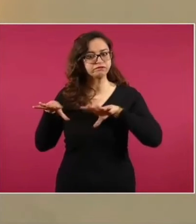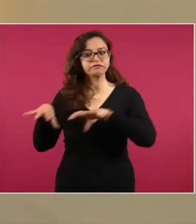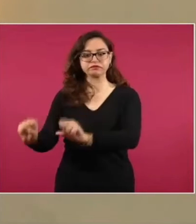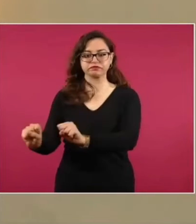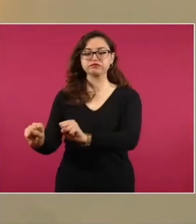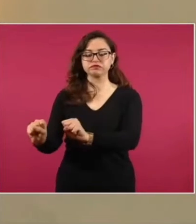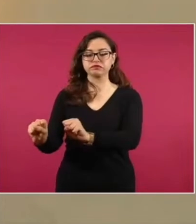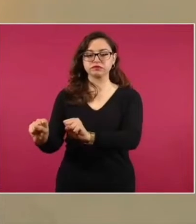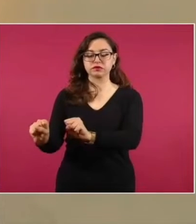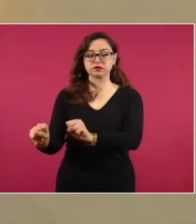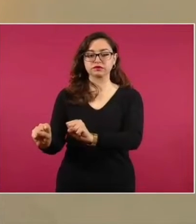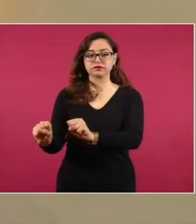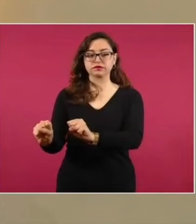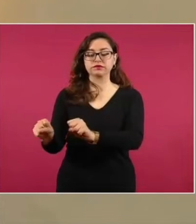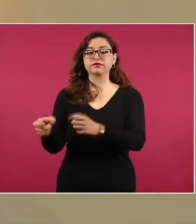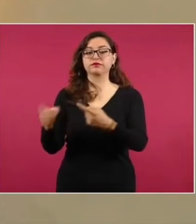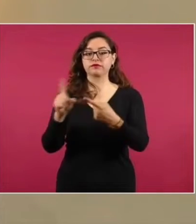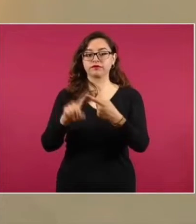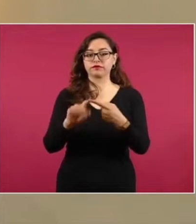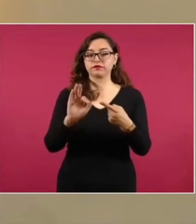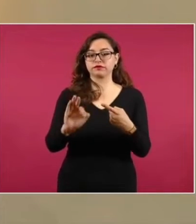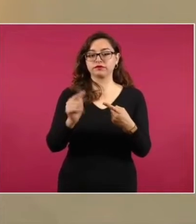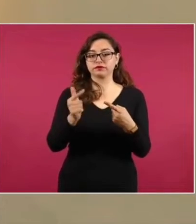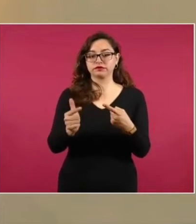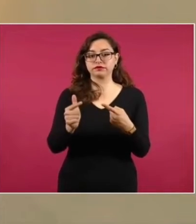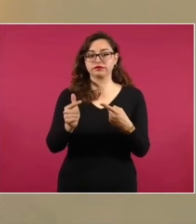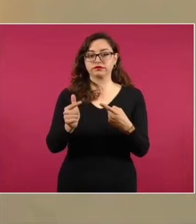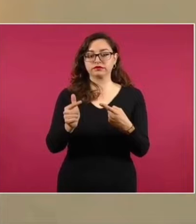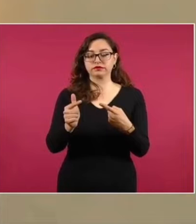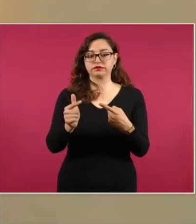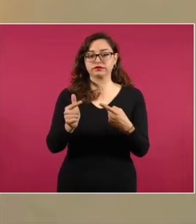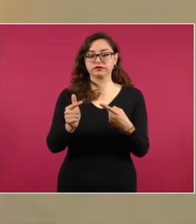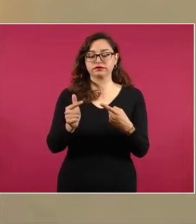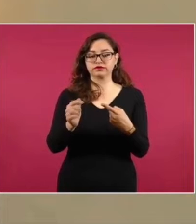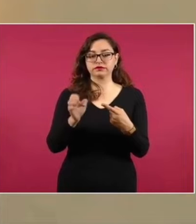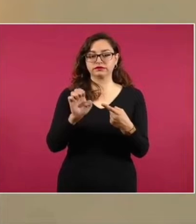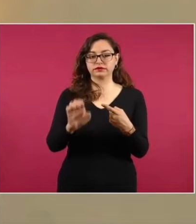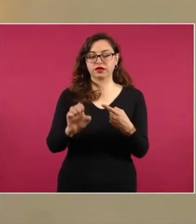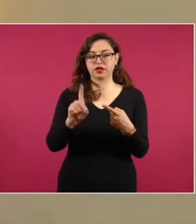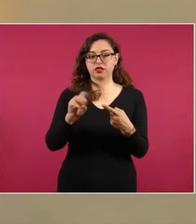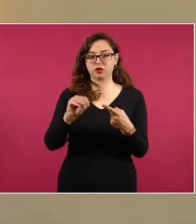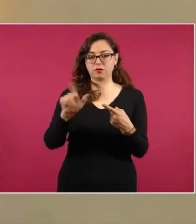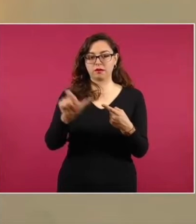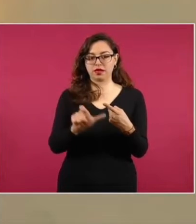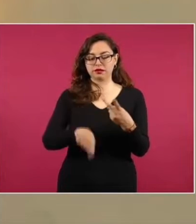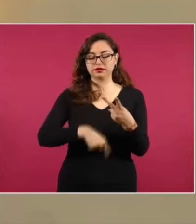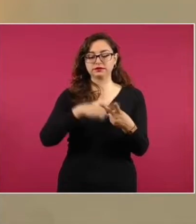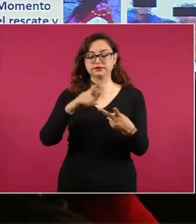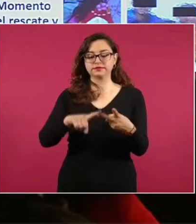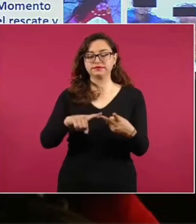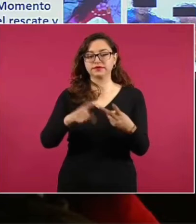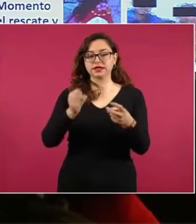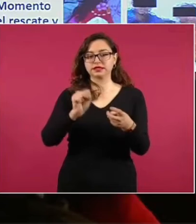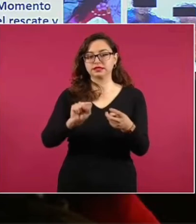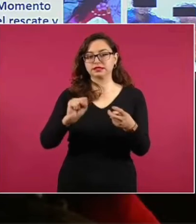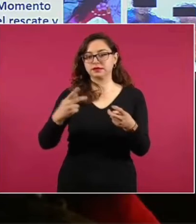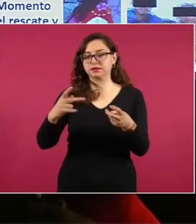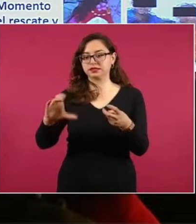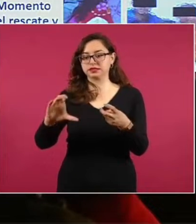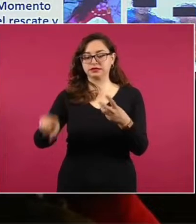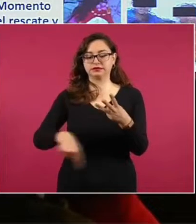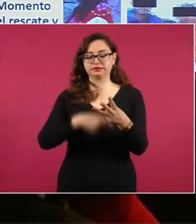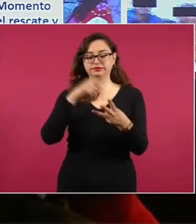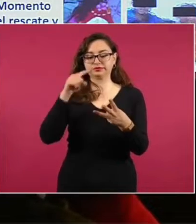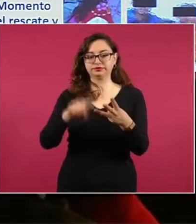operativa implementada por la Fiscalía General de Justicia del Estado de México, la Secretaría de Seguridad y la Policía